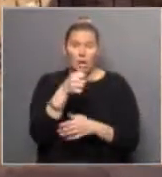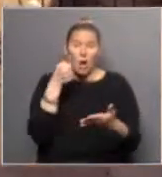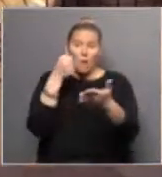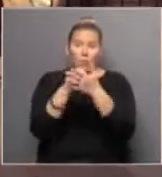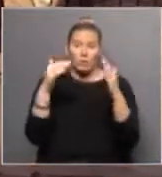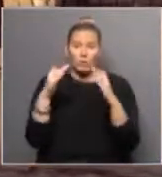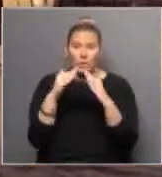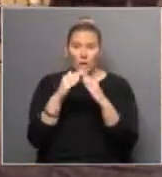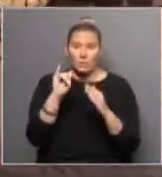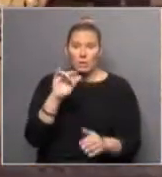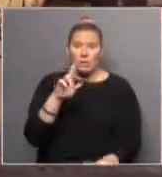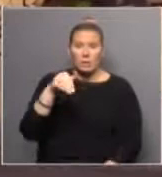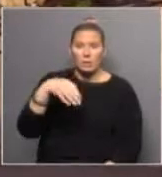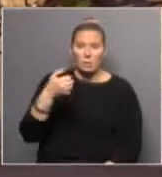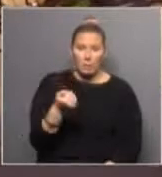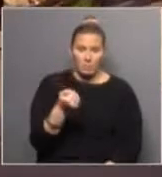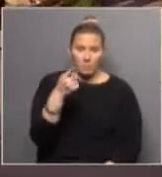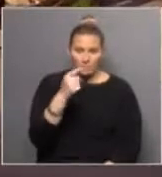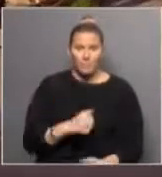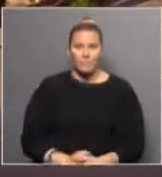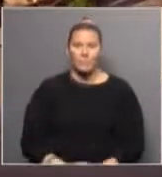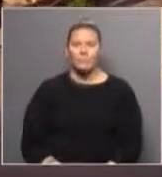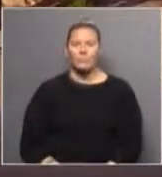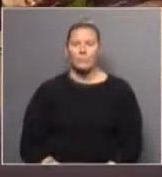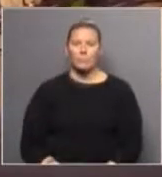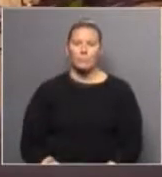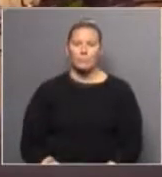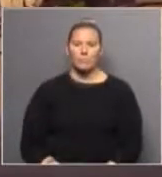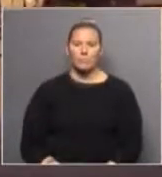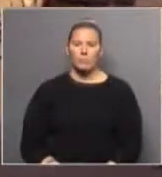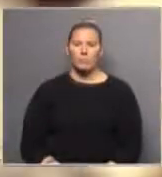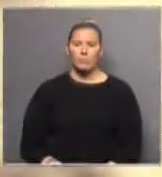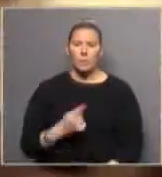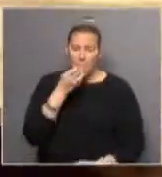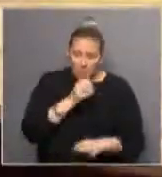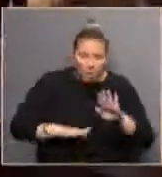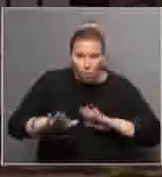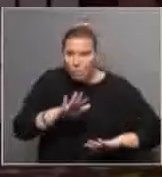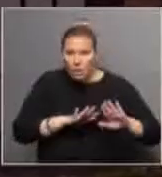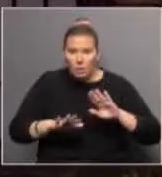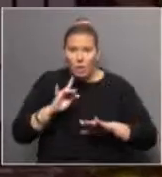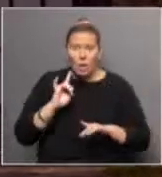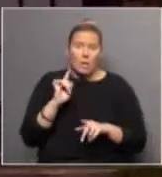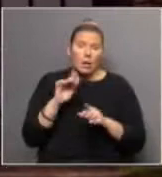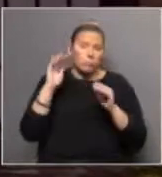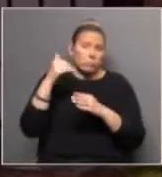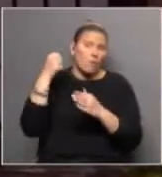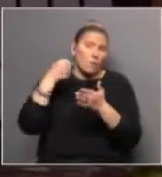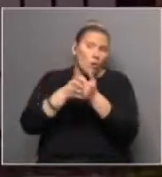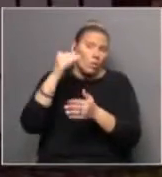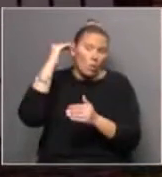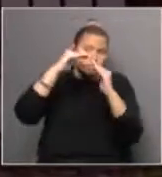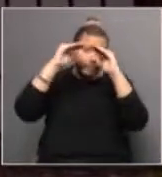de la casa de Irma, la mamá de Daniel Beña, el bajista. ¿Qué hicieron? ¿Acondicionar? Era un galponcito